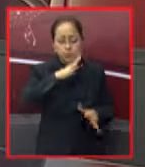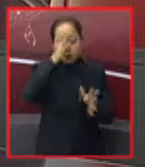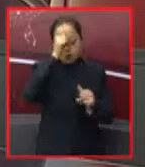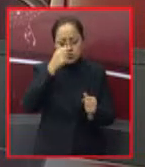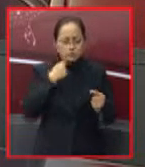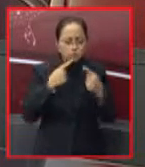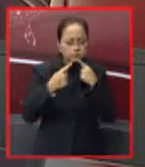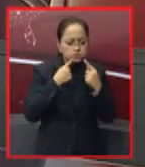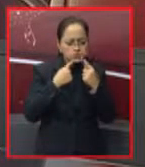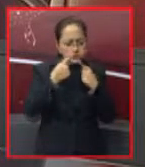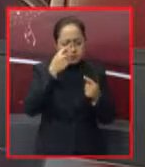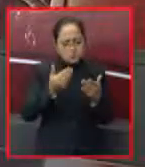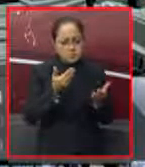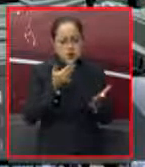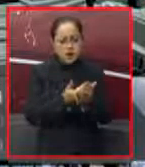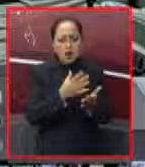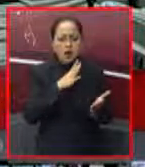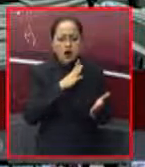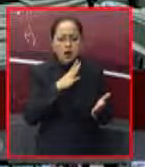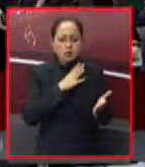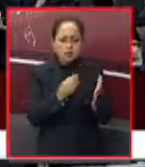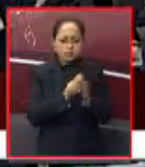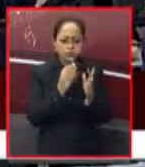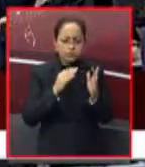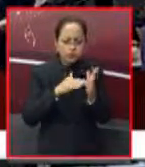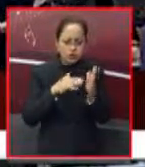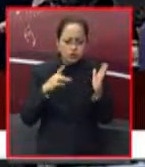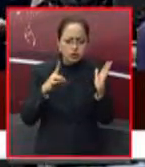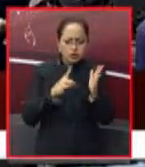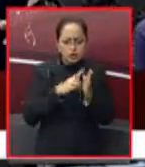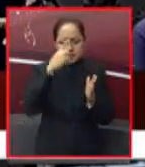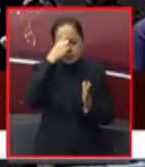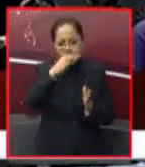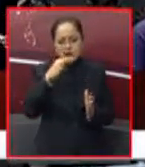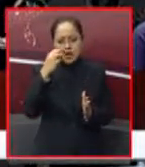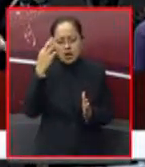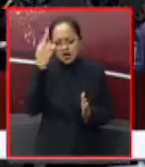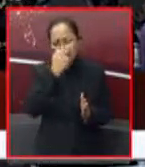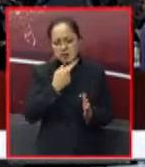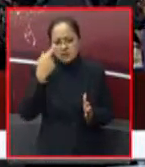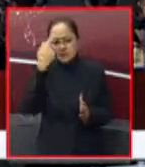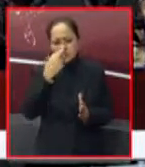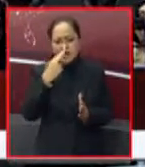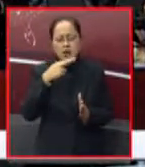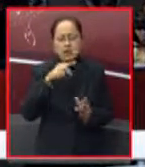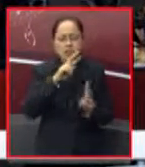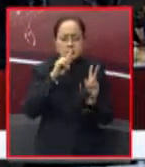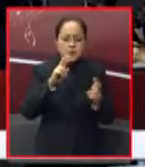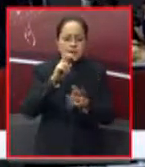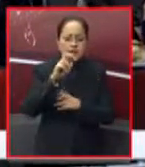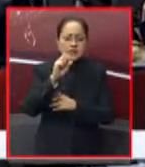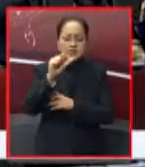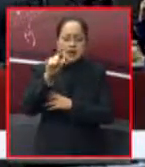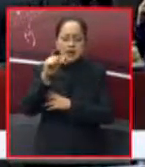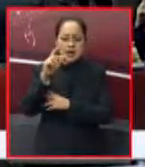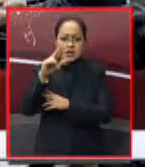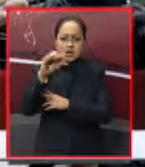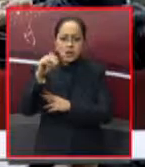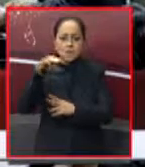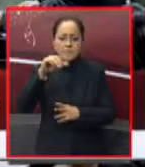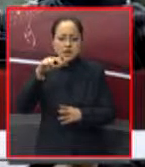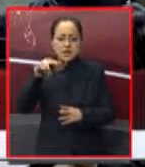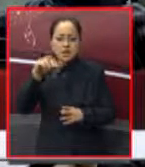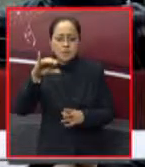Política por el que se establece la metodología para analizar las iniciativas y minutas en materia de salario mínimo, así como los ordenamientos donde